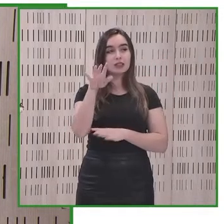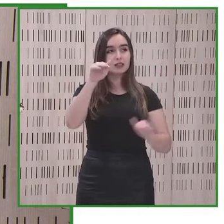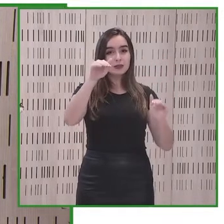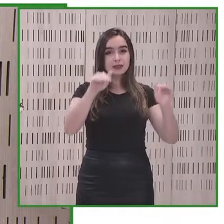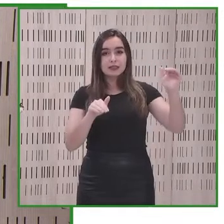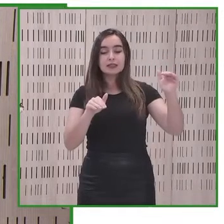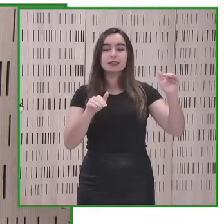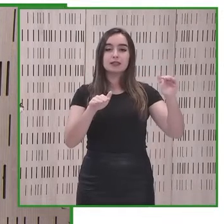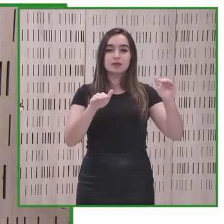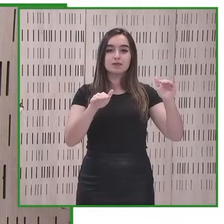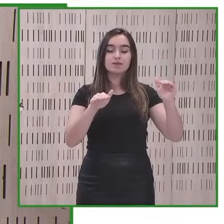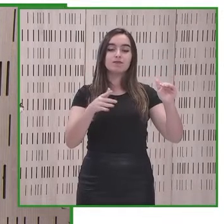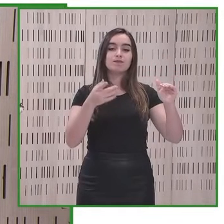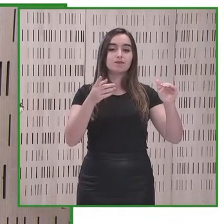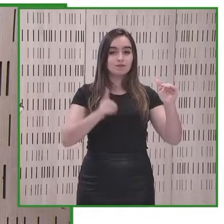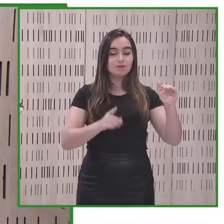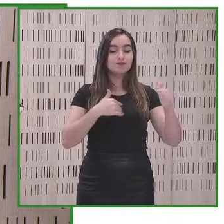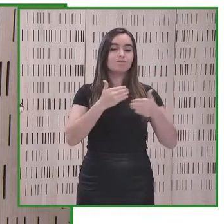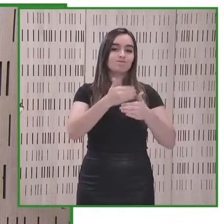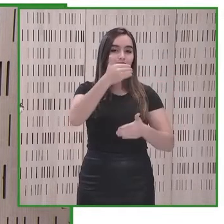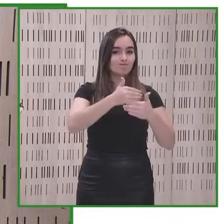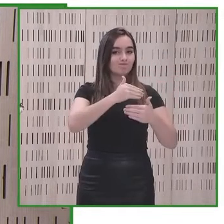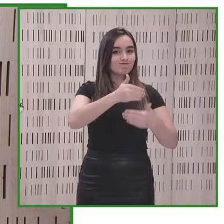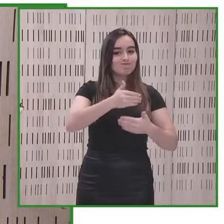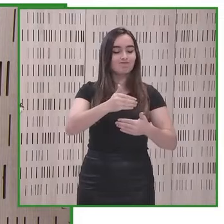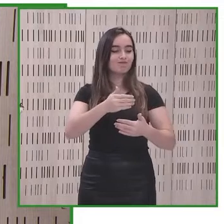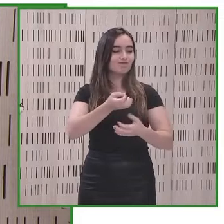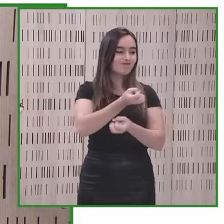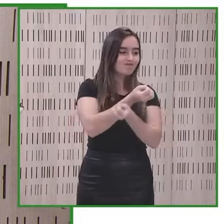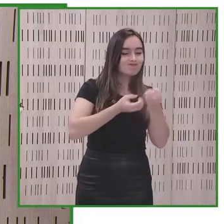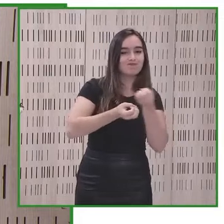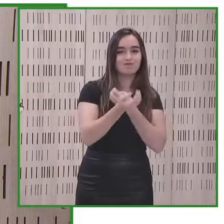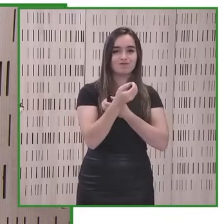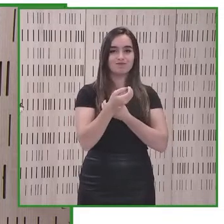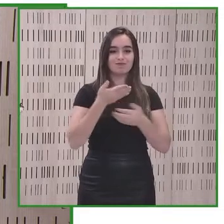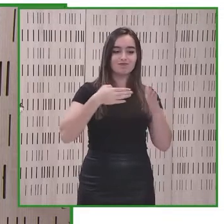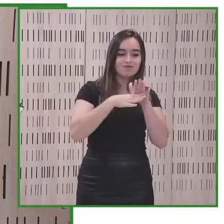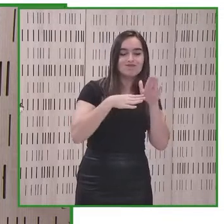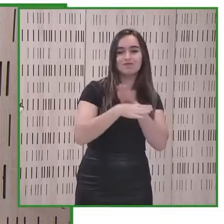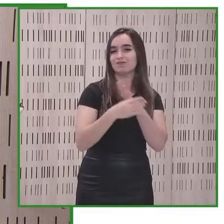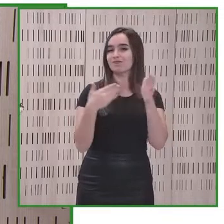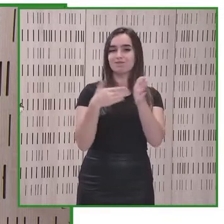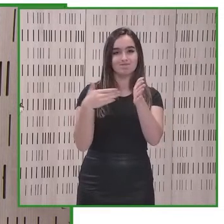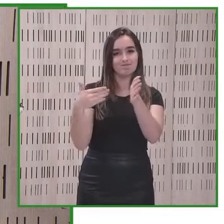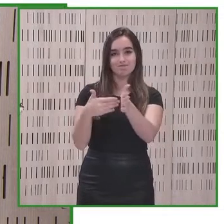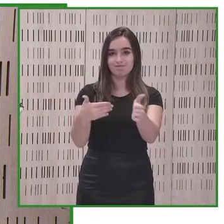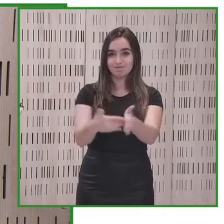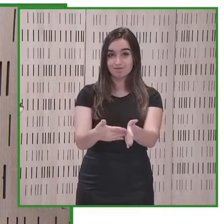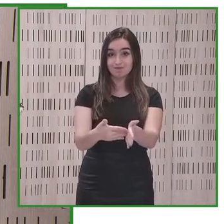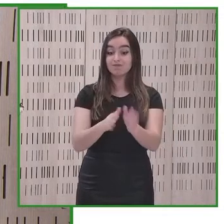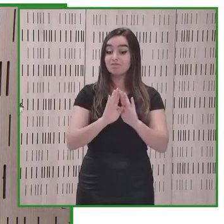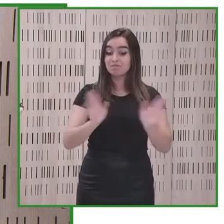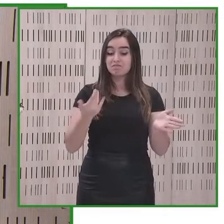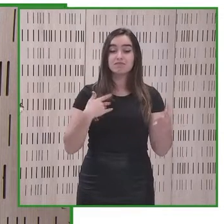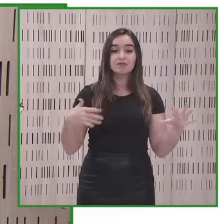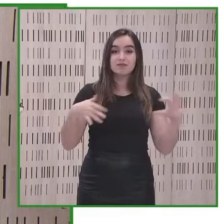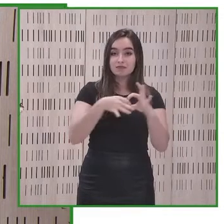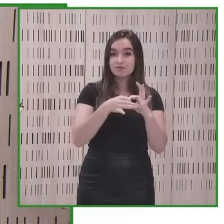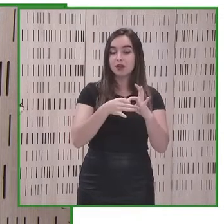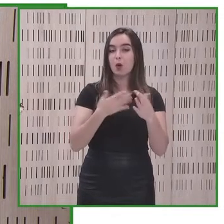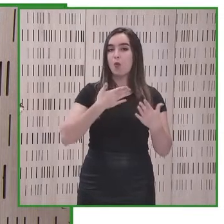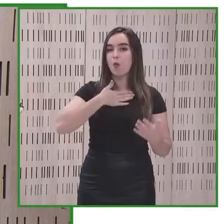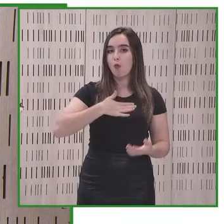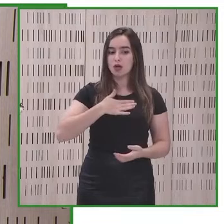también se convierten en barreras para acceder conocer y compartir diferentes realidades esta alianza ha buscado facilitar el